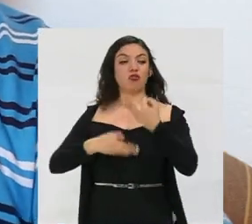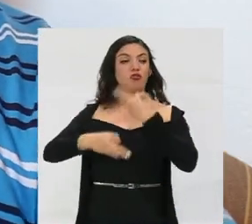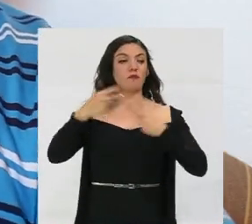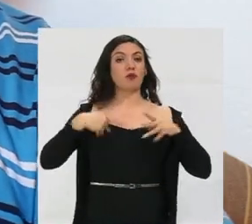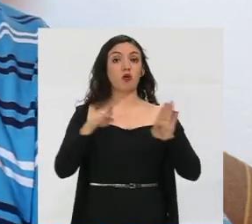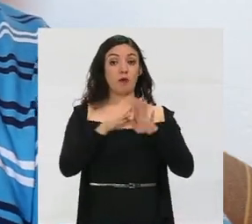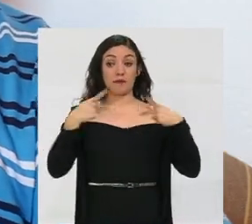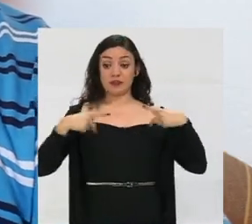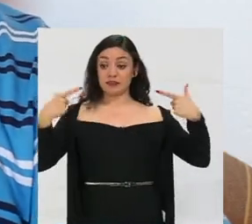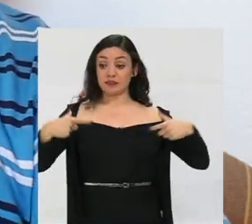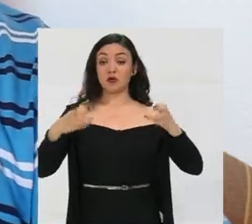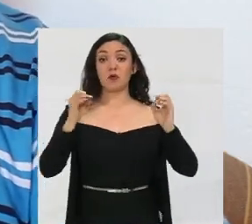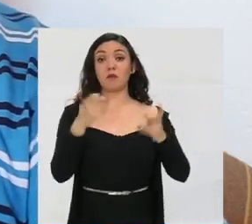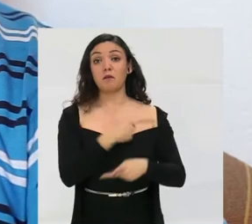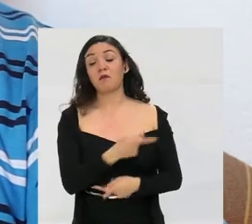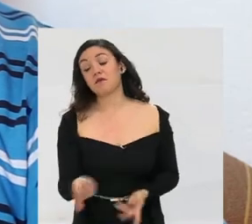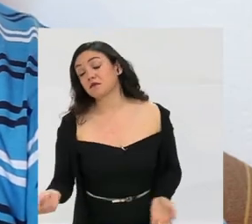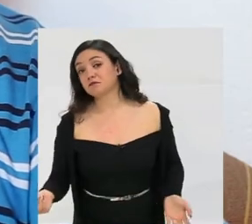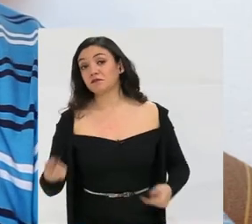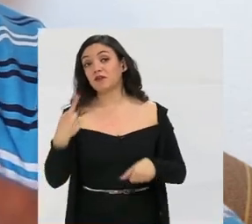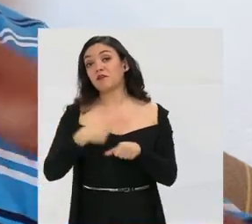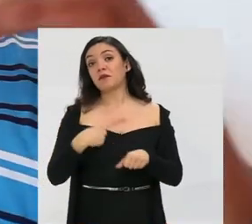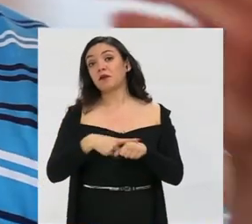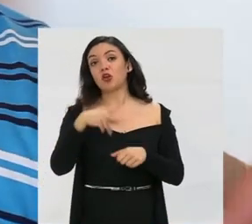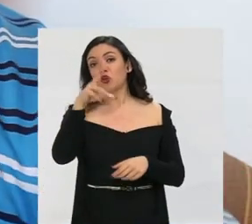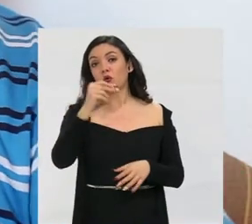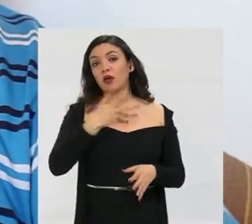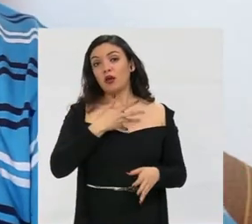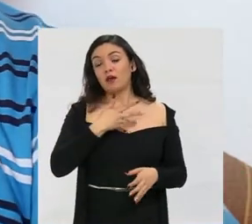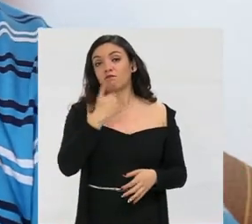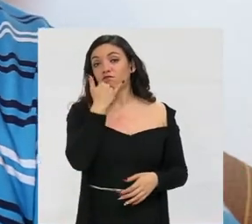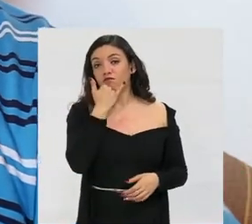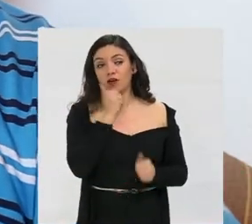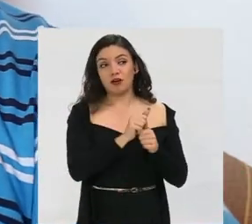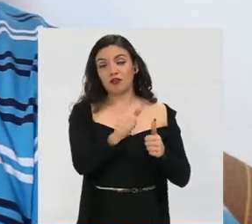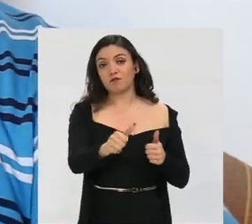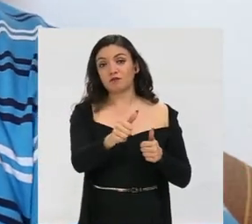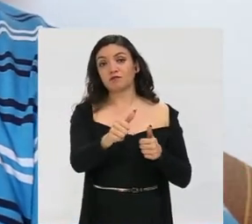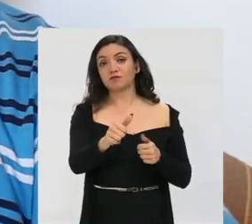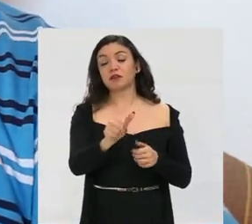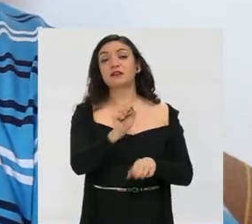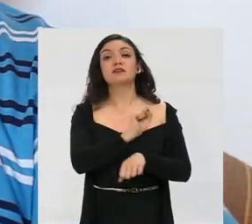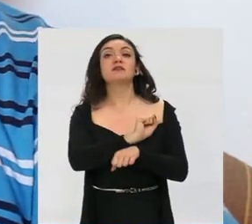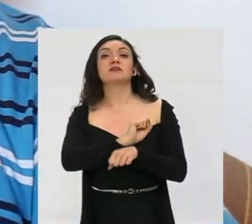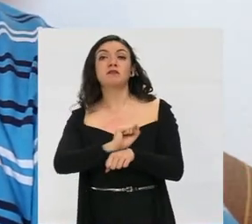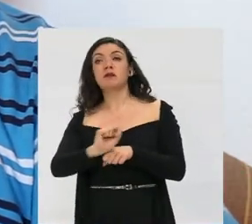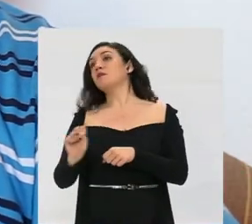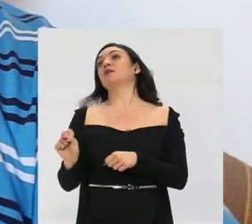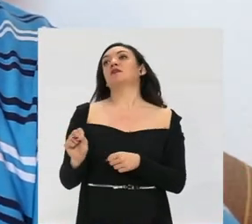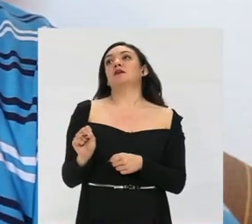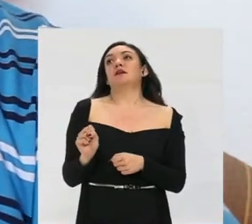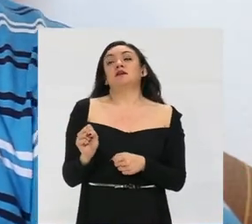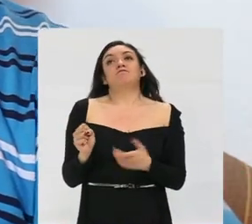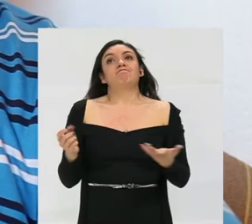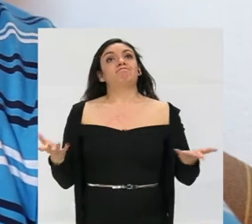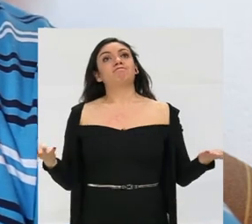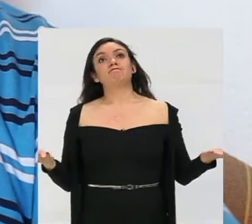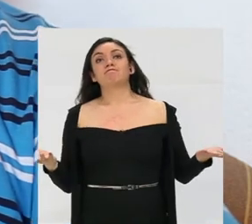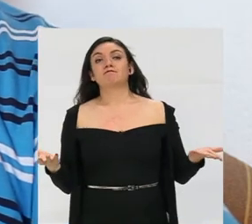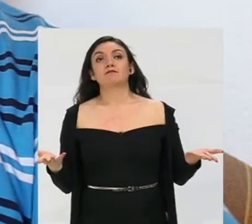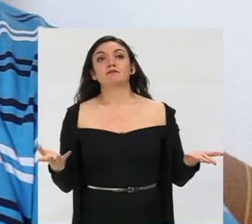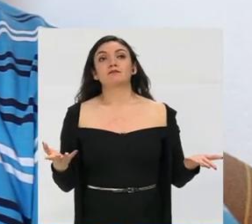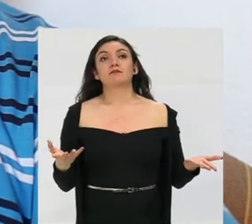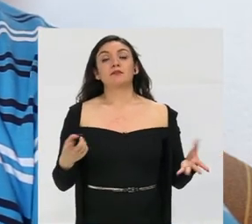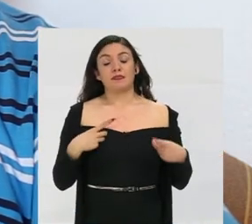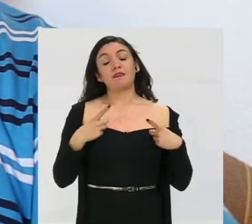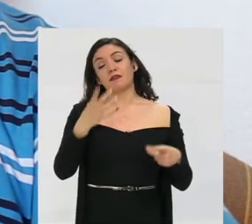es pareja, tanto personas ricas, personas pobres. La enfermedad no perdona, ¿verdad? Simplemente de